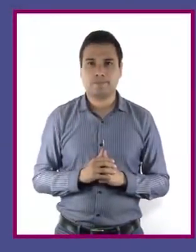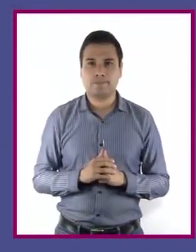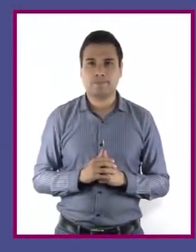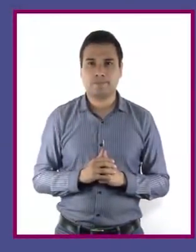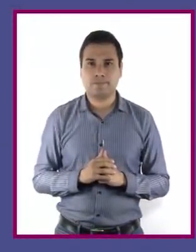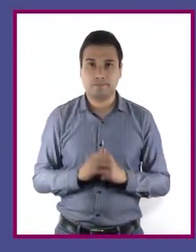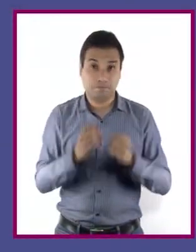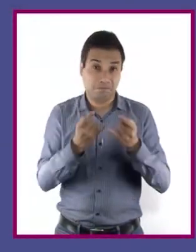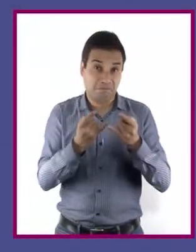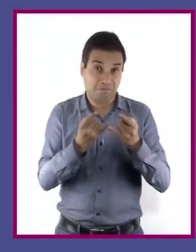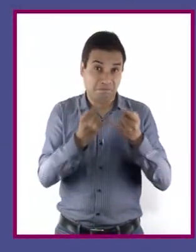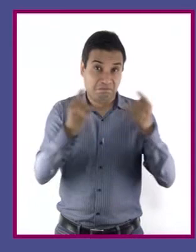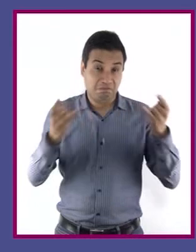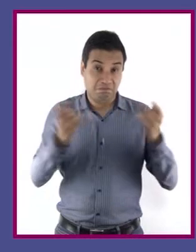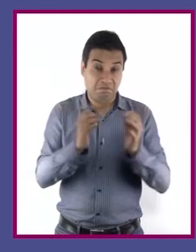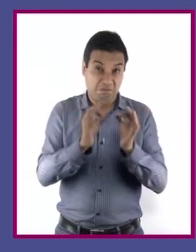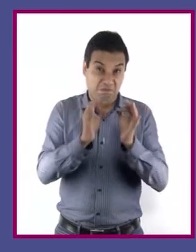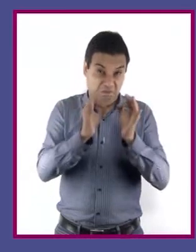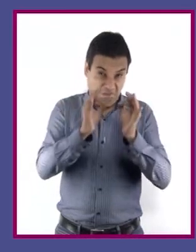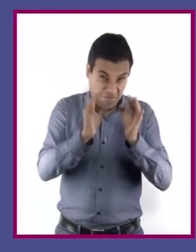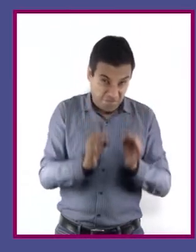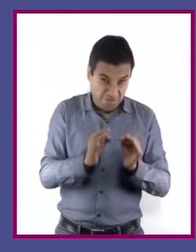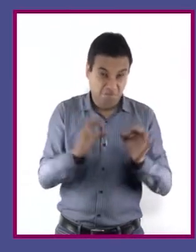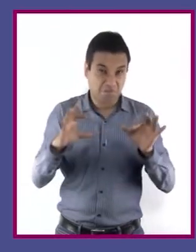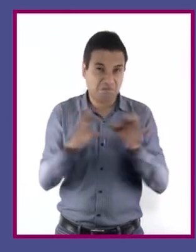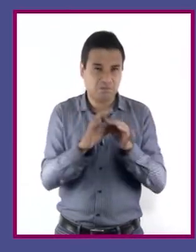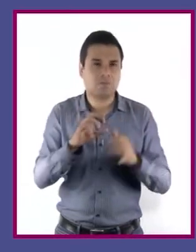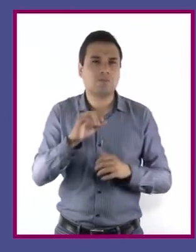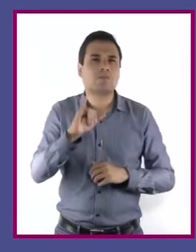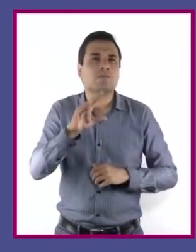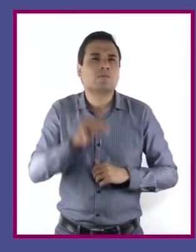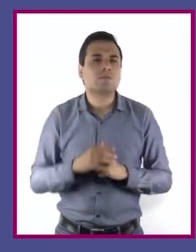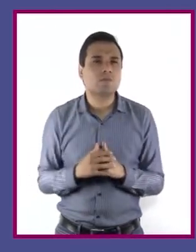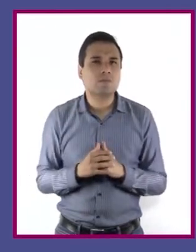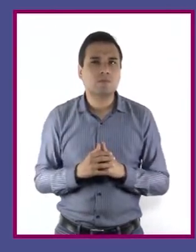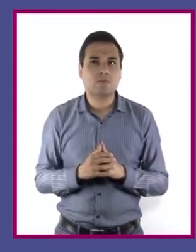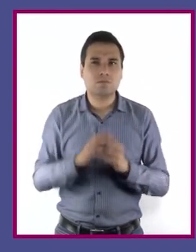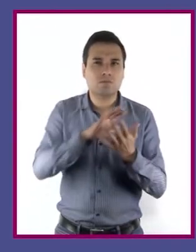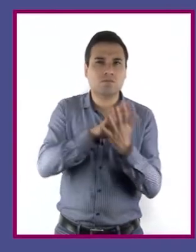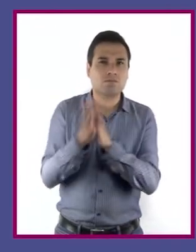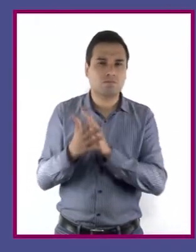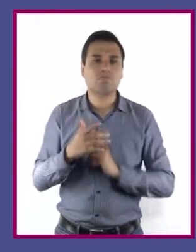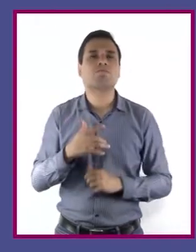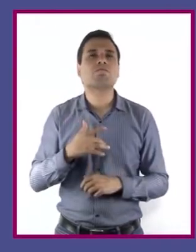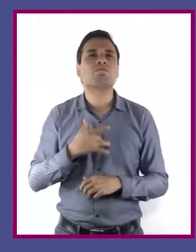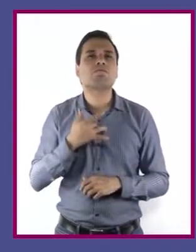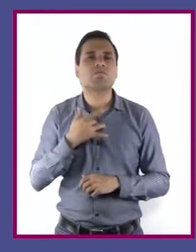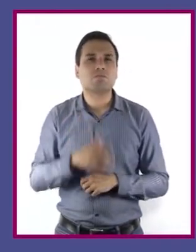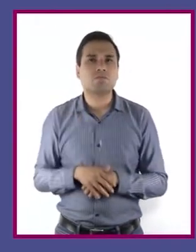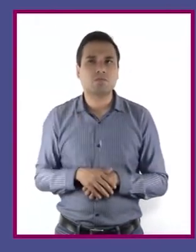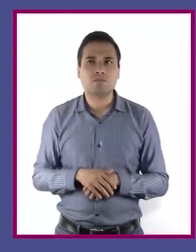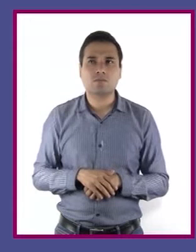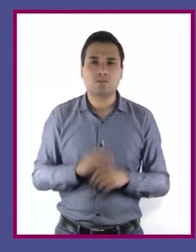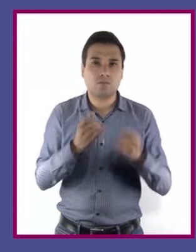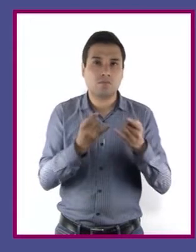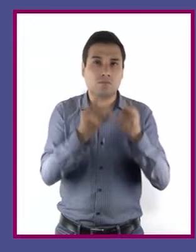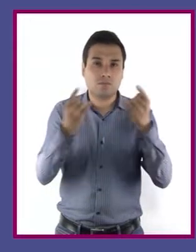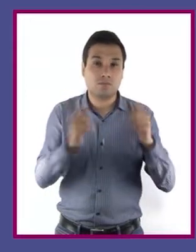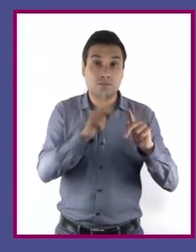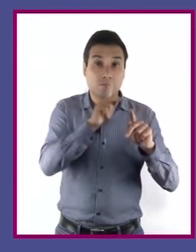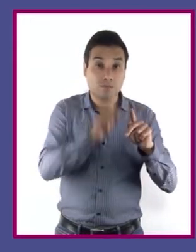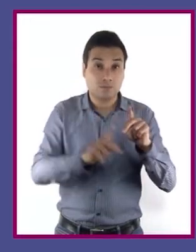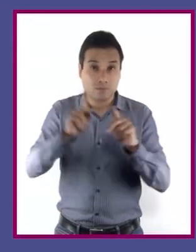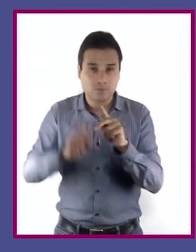historia original, es decir, el texto dramático. ¿Qué les pareció la adaptación? Si es fácil identificar las partes de la historia,